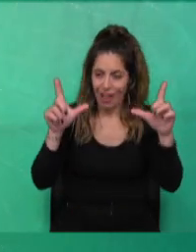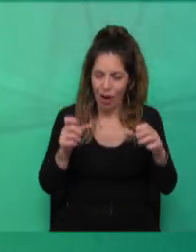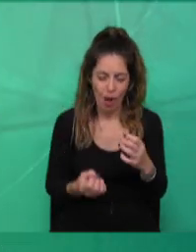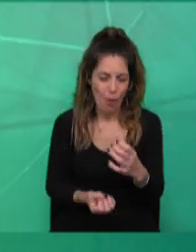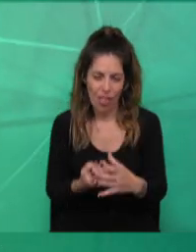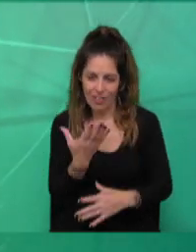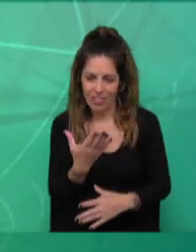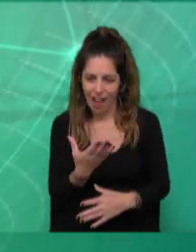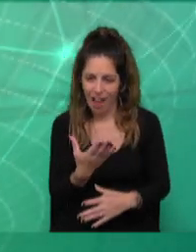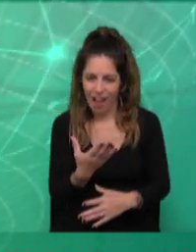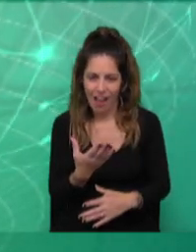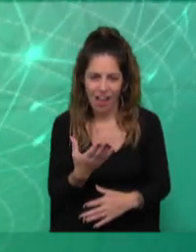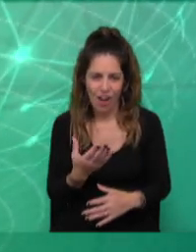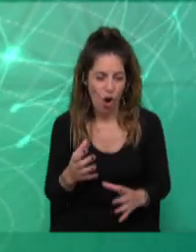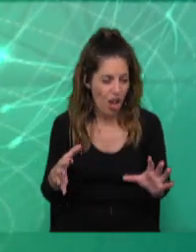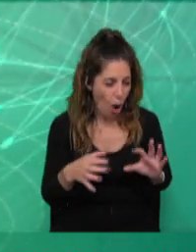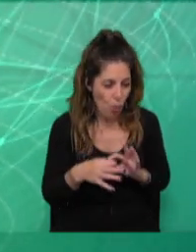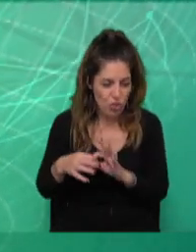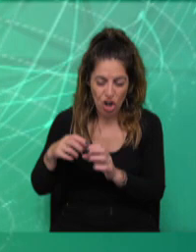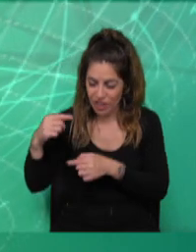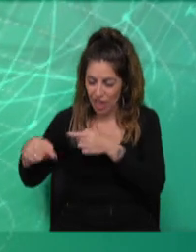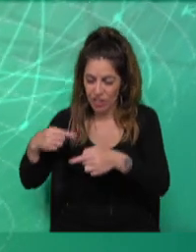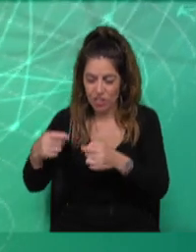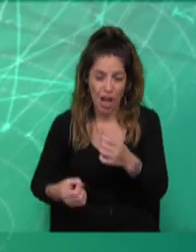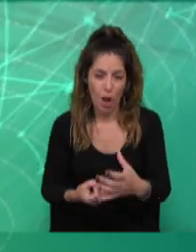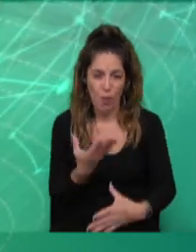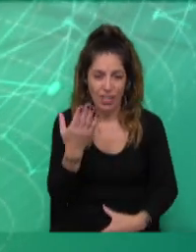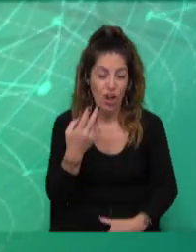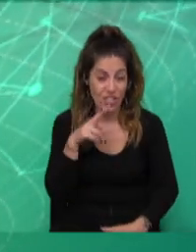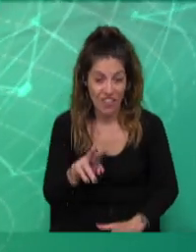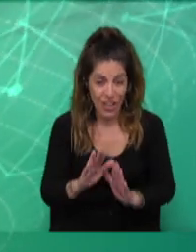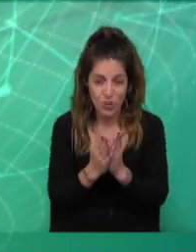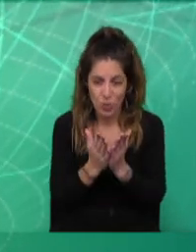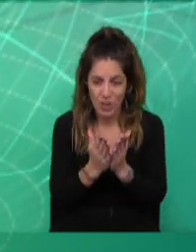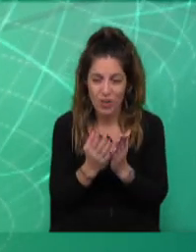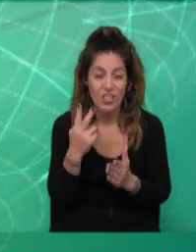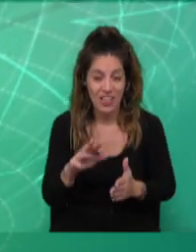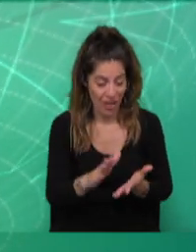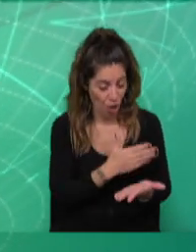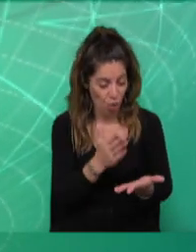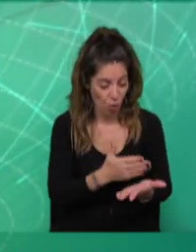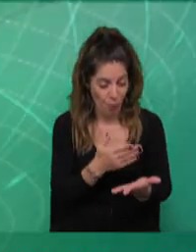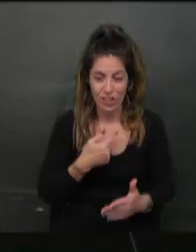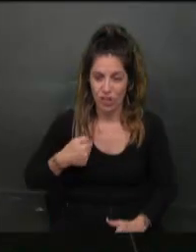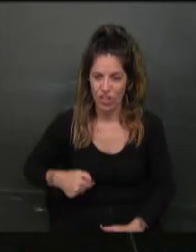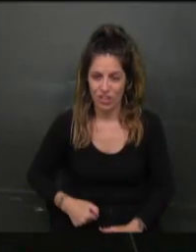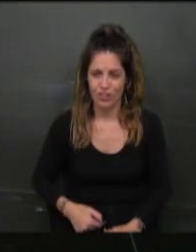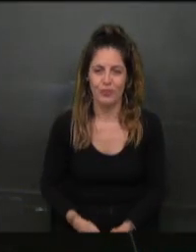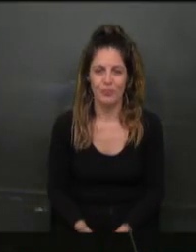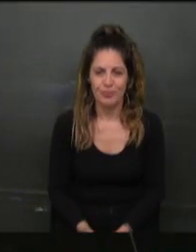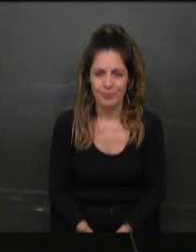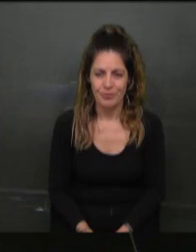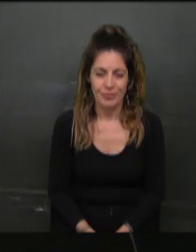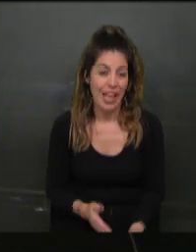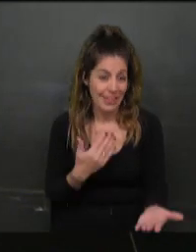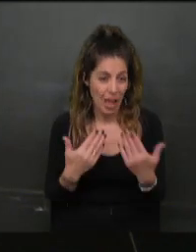modernidad con esa conjunción entre lo tradicional y lo moderno que se ve en su libro y también se ve en los documentos chinos y